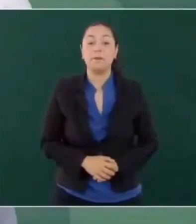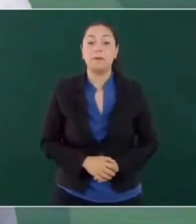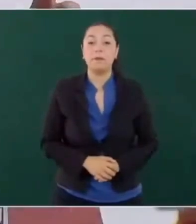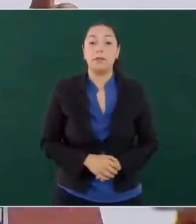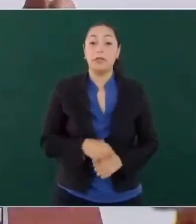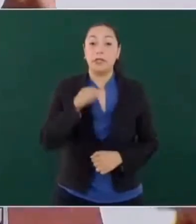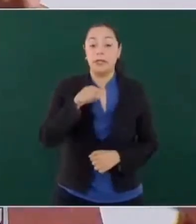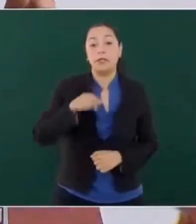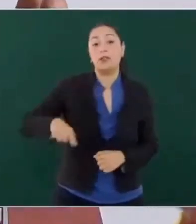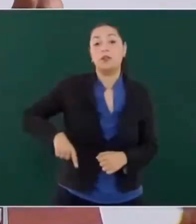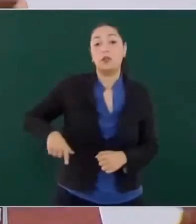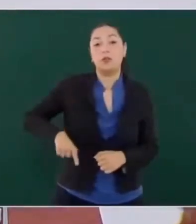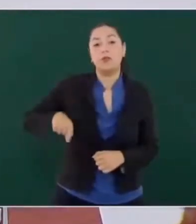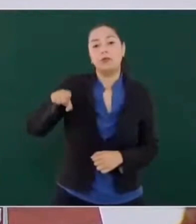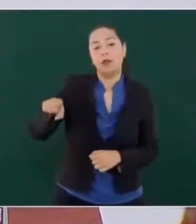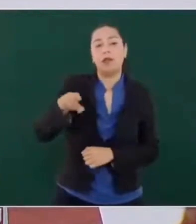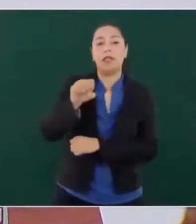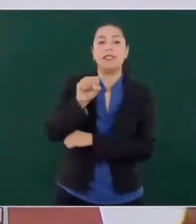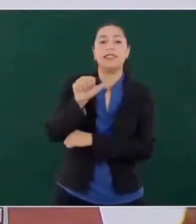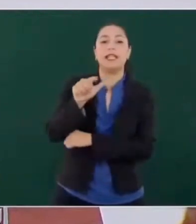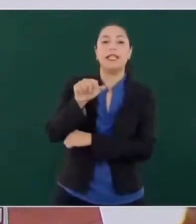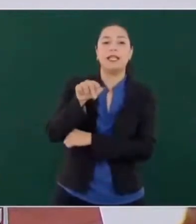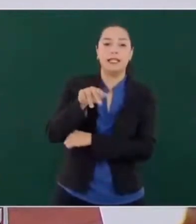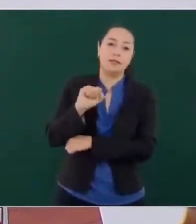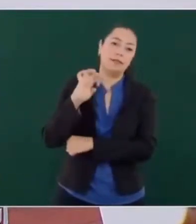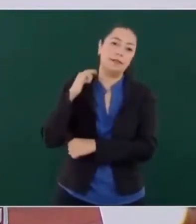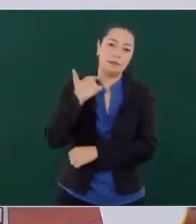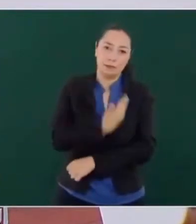en el gobierno de Salinas,